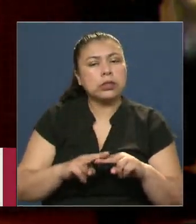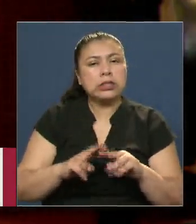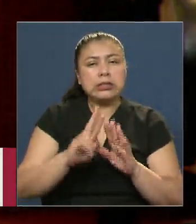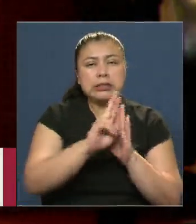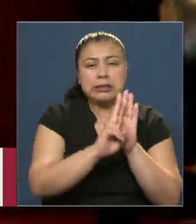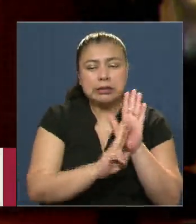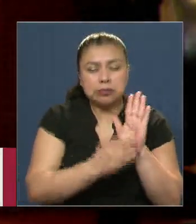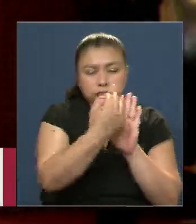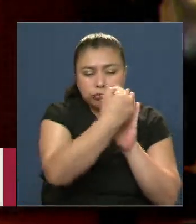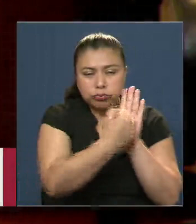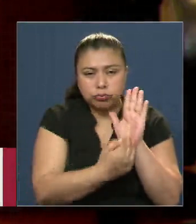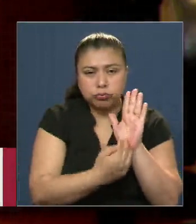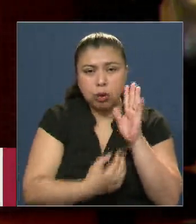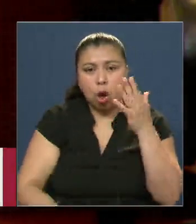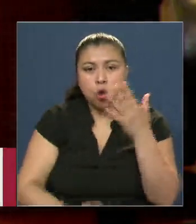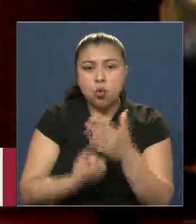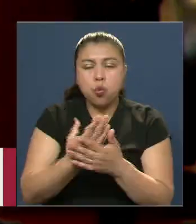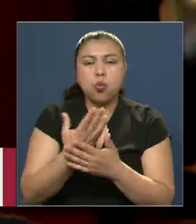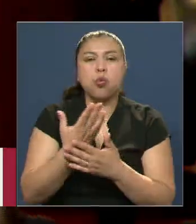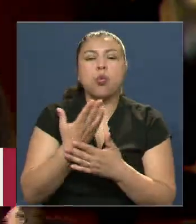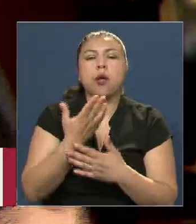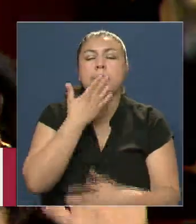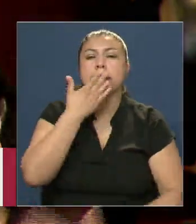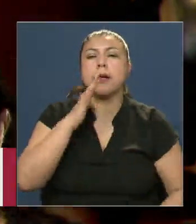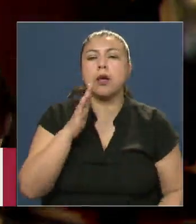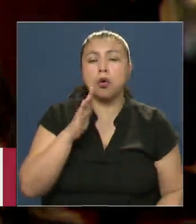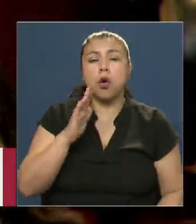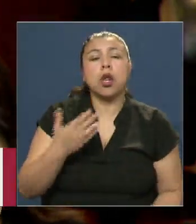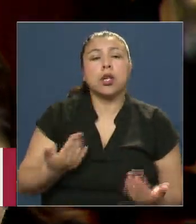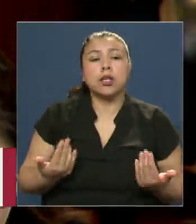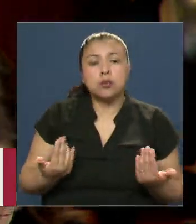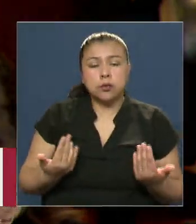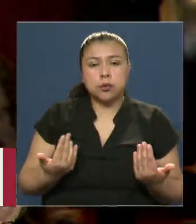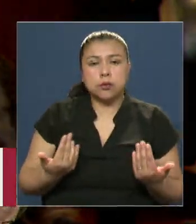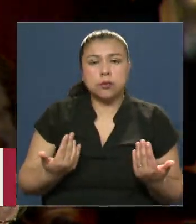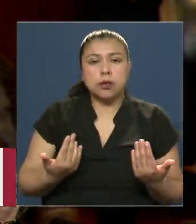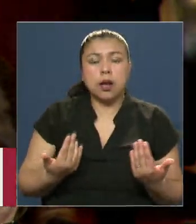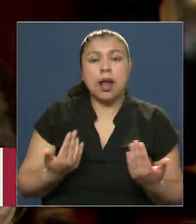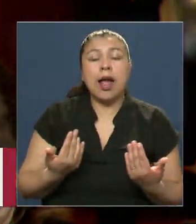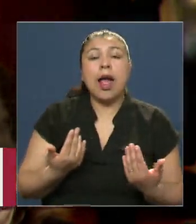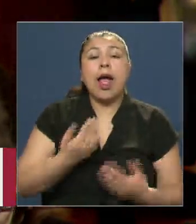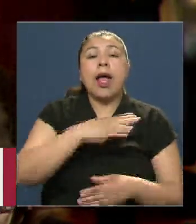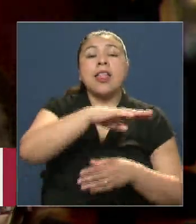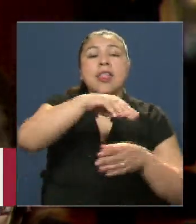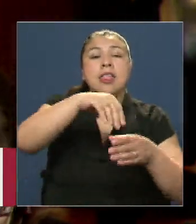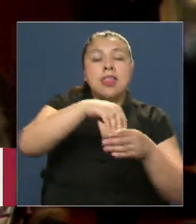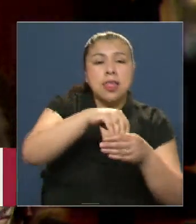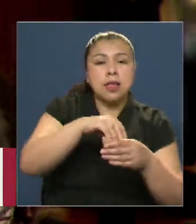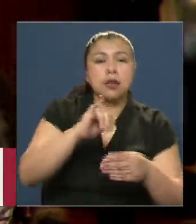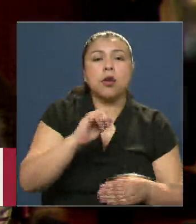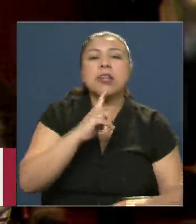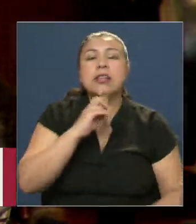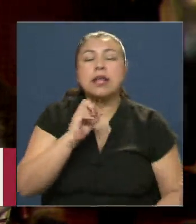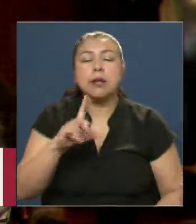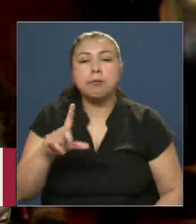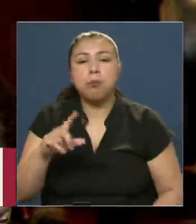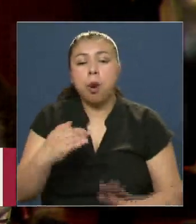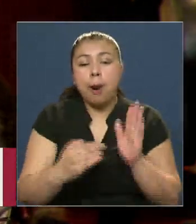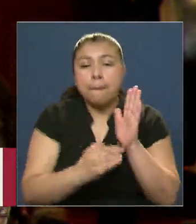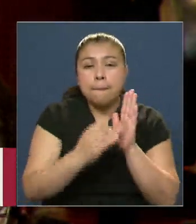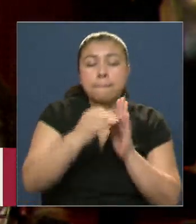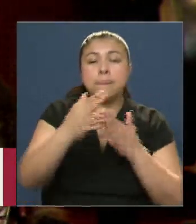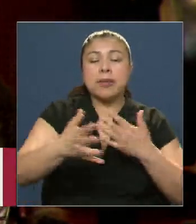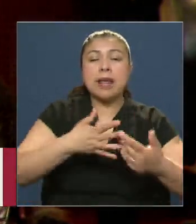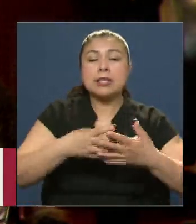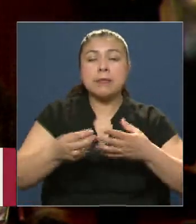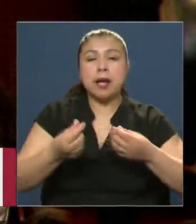reformas, modernizaciones y mejoras que son necesarias dentro de Interpol en la búsqueda de mayores estándares de